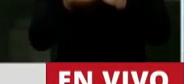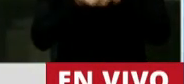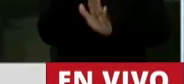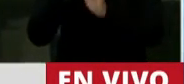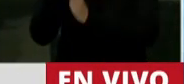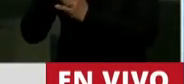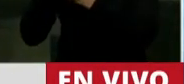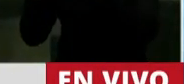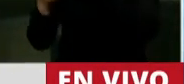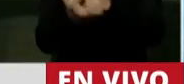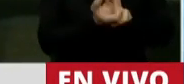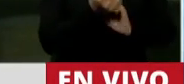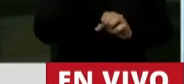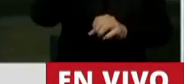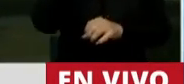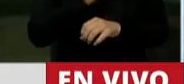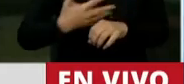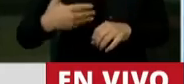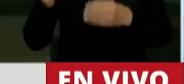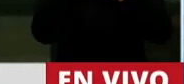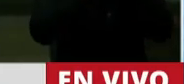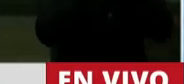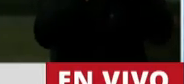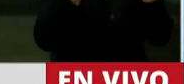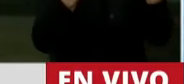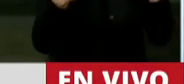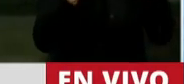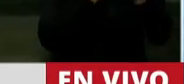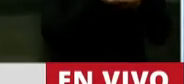Estado, eventualmente el Ministerio de Salud Pública,